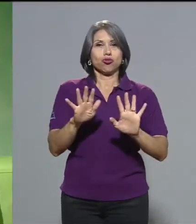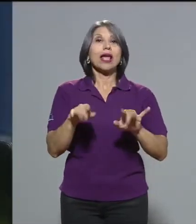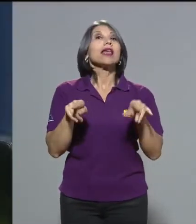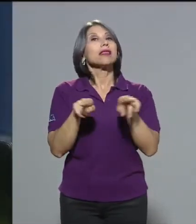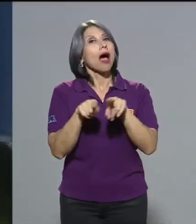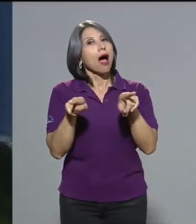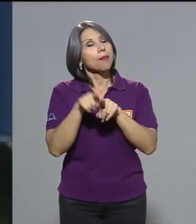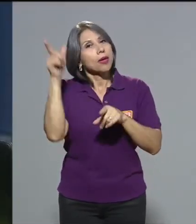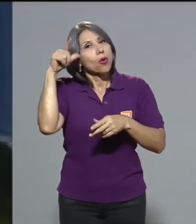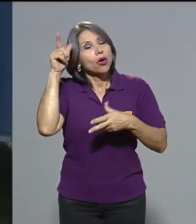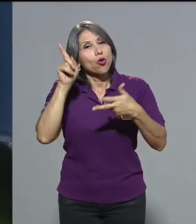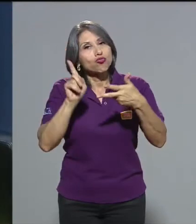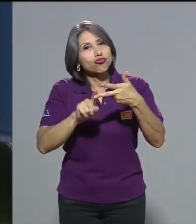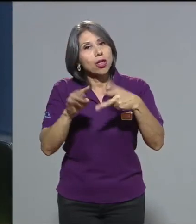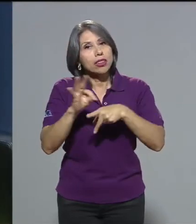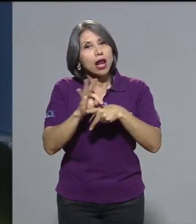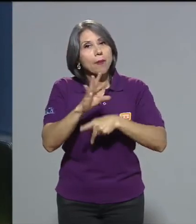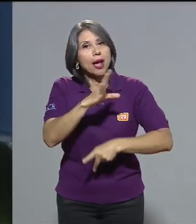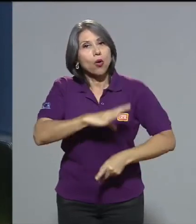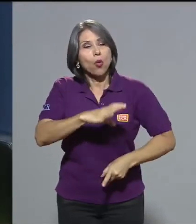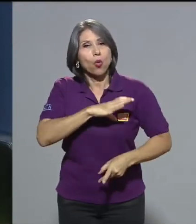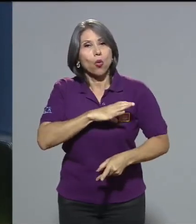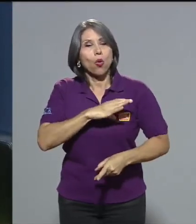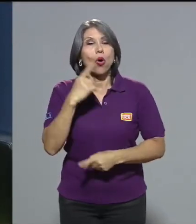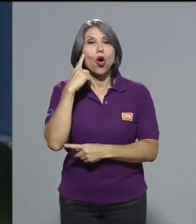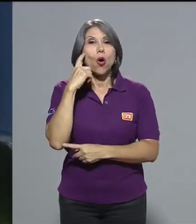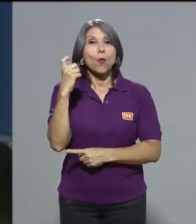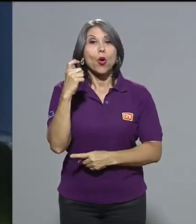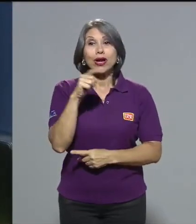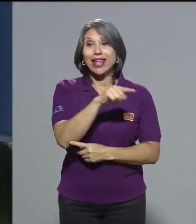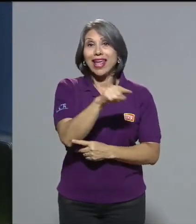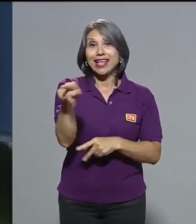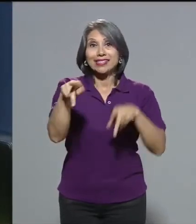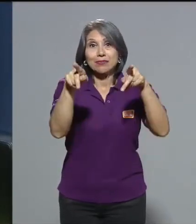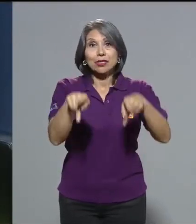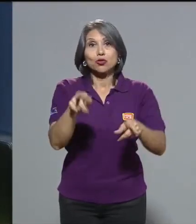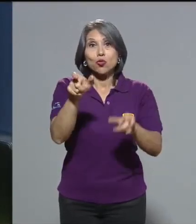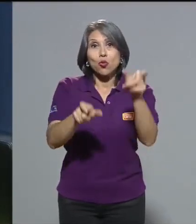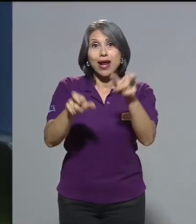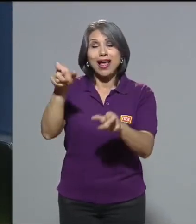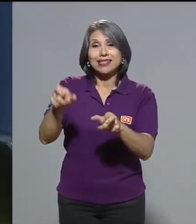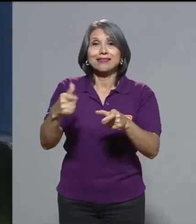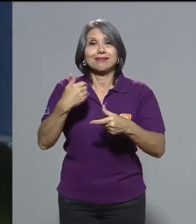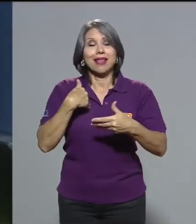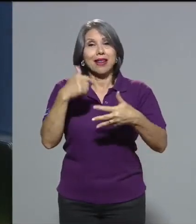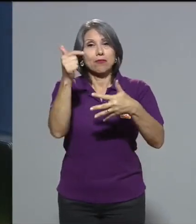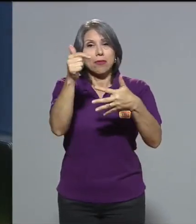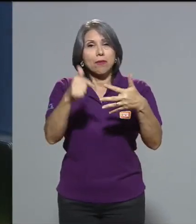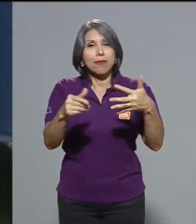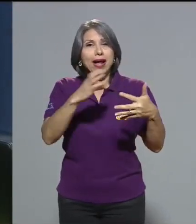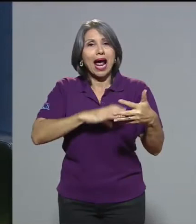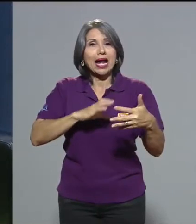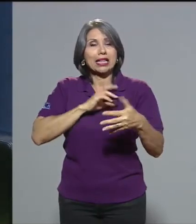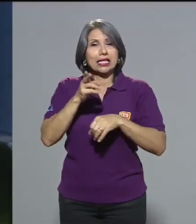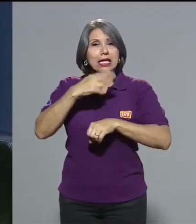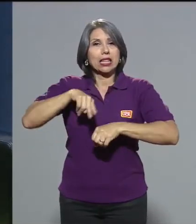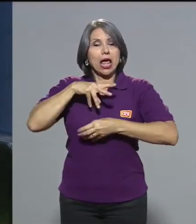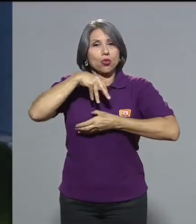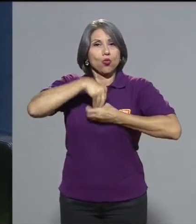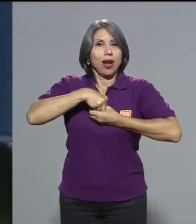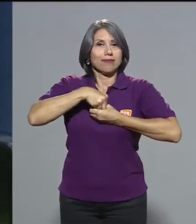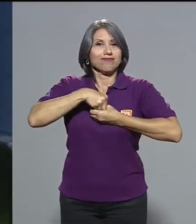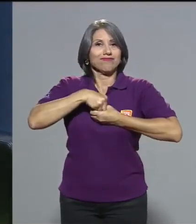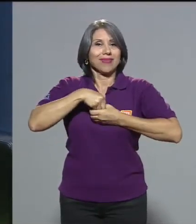¿verdad? Porque en ellos hay una serie de características, ¿verdad?, innatas, que son, por ejemplo, el que ellos no